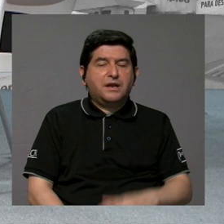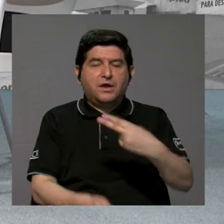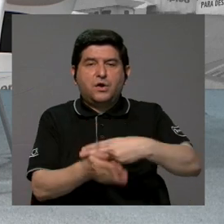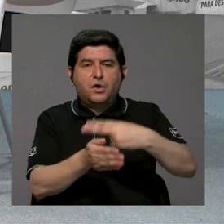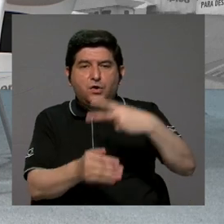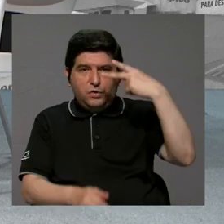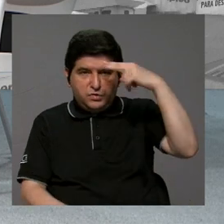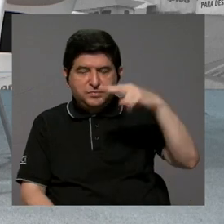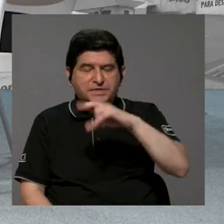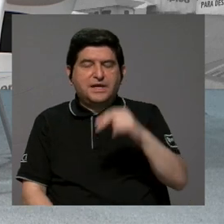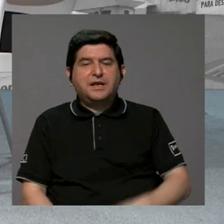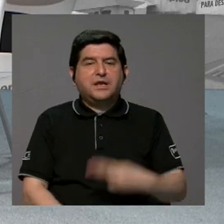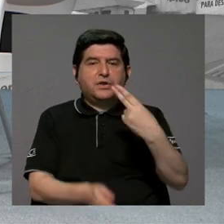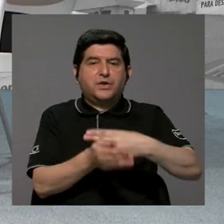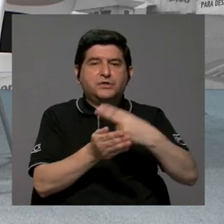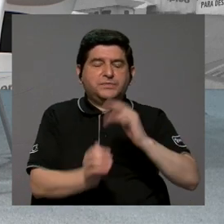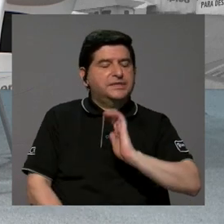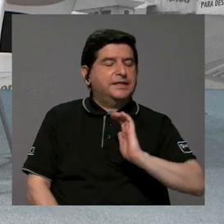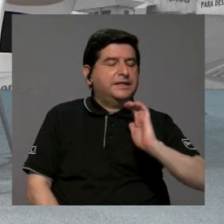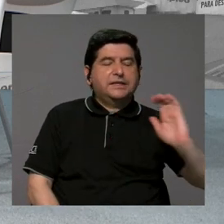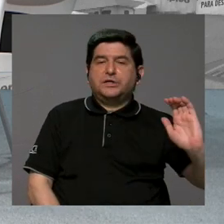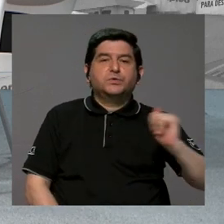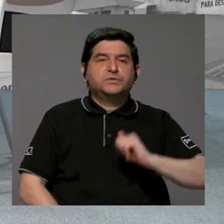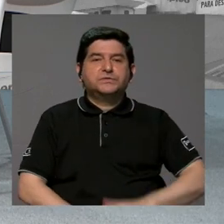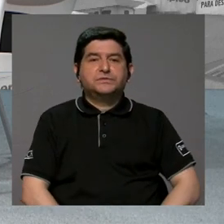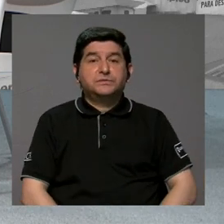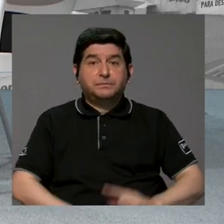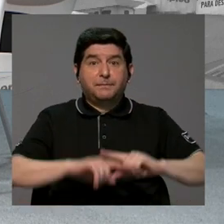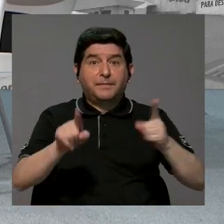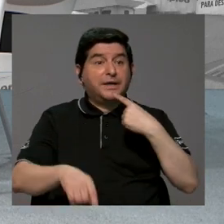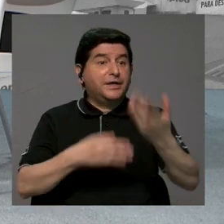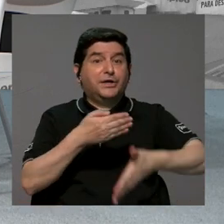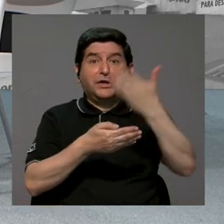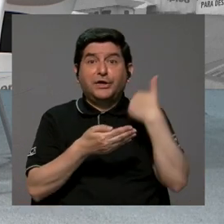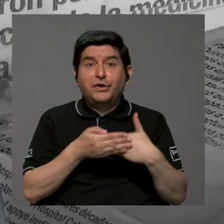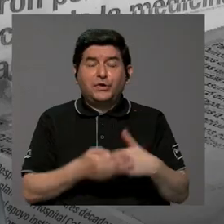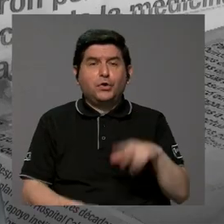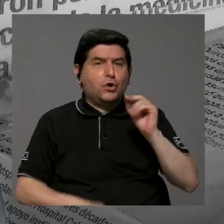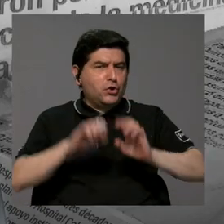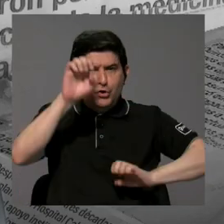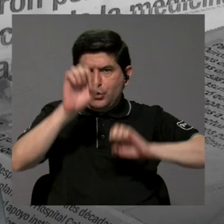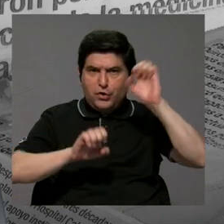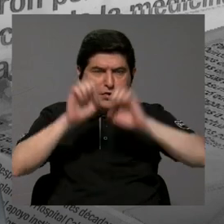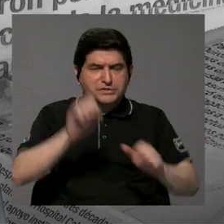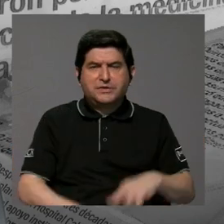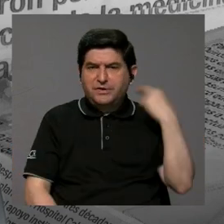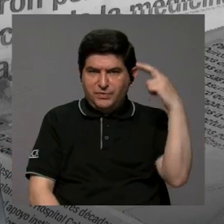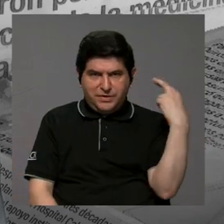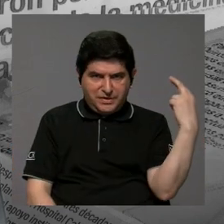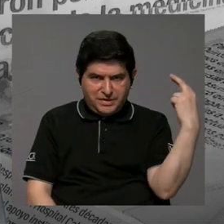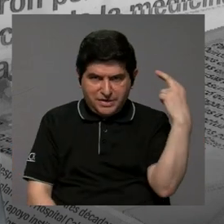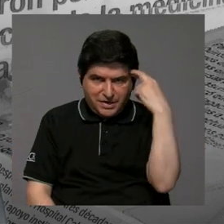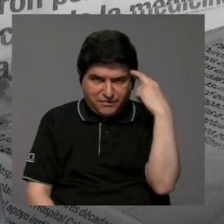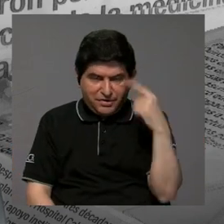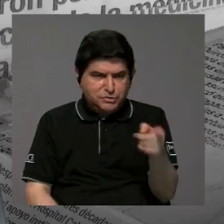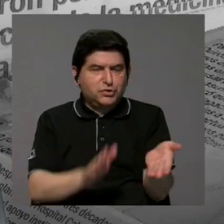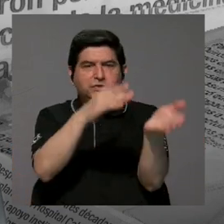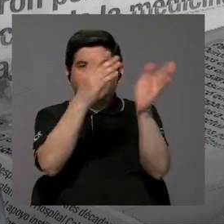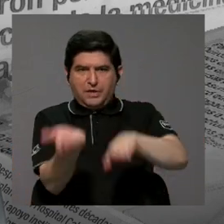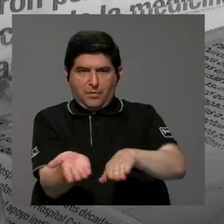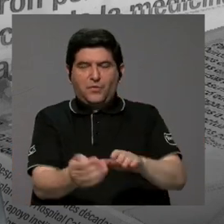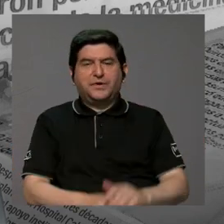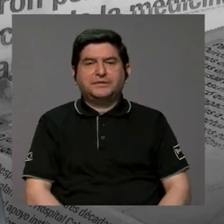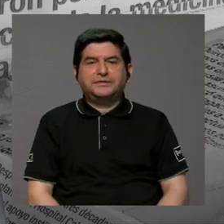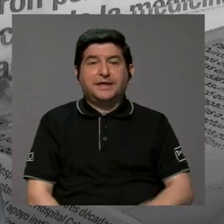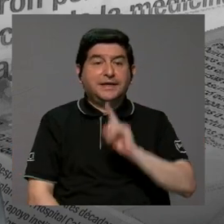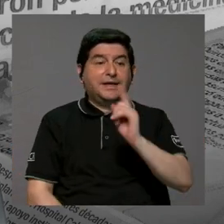el Hospital México y el Hospital de Niños, ¿verdad? Entonces, pero como le decía, no se valora la causa de esas